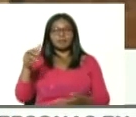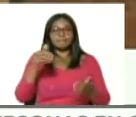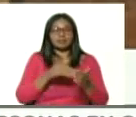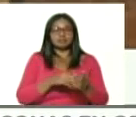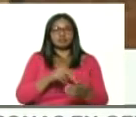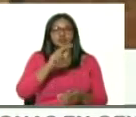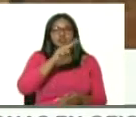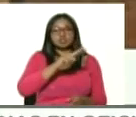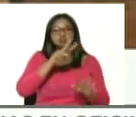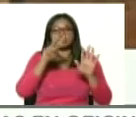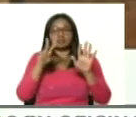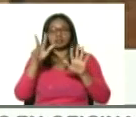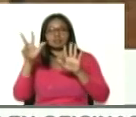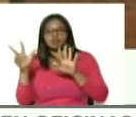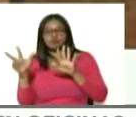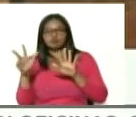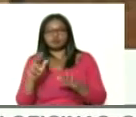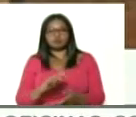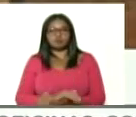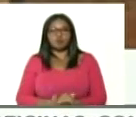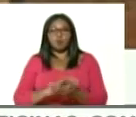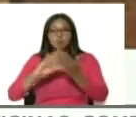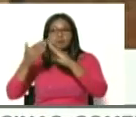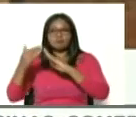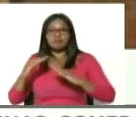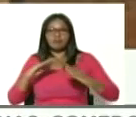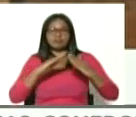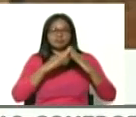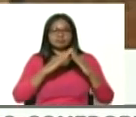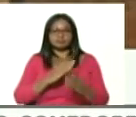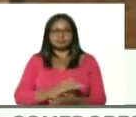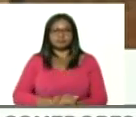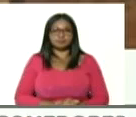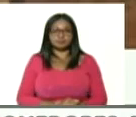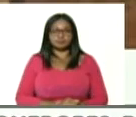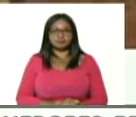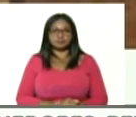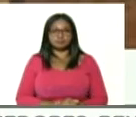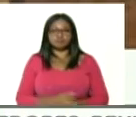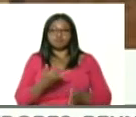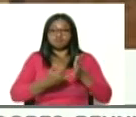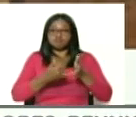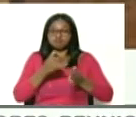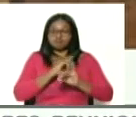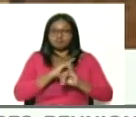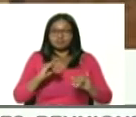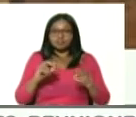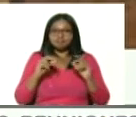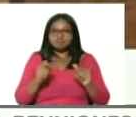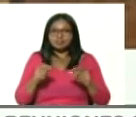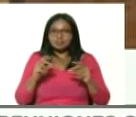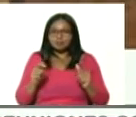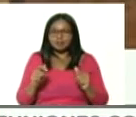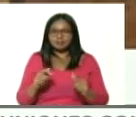3.278 comunas, 3.278 comunas registradas, activadas,